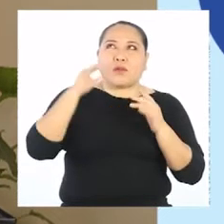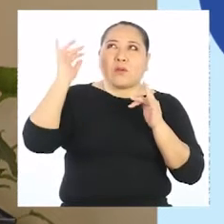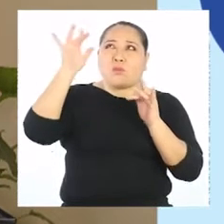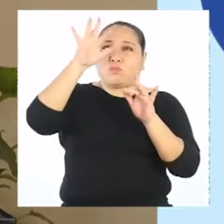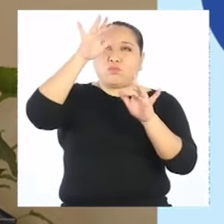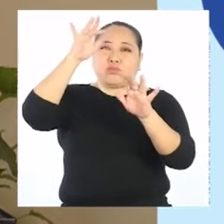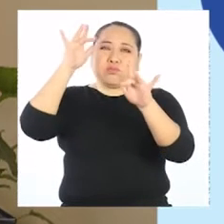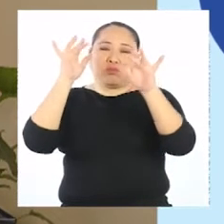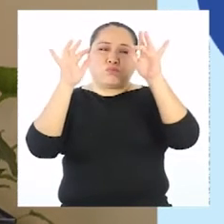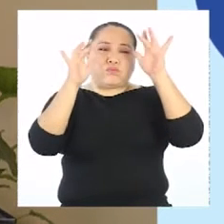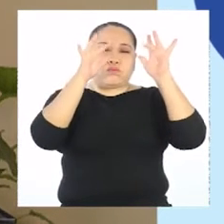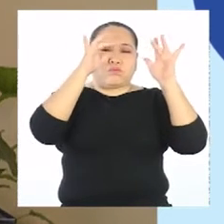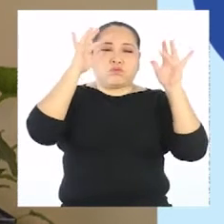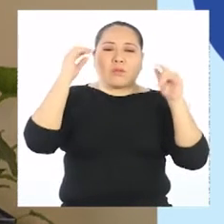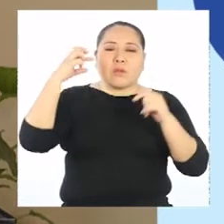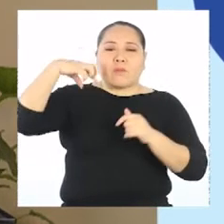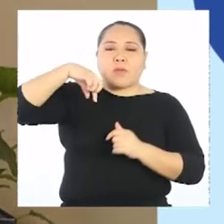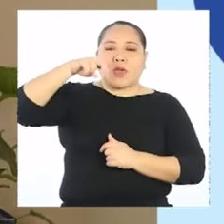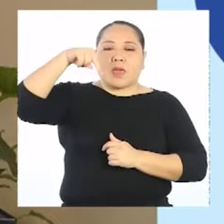partículas suspendidas,